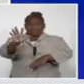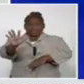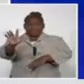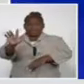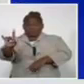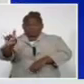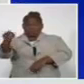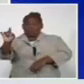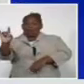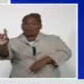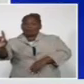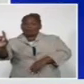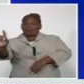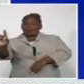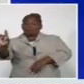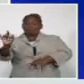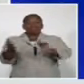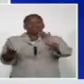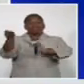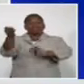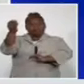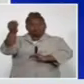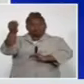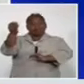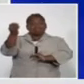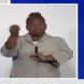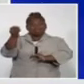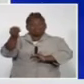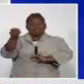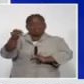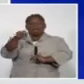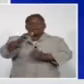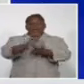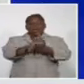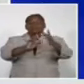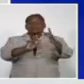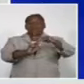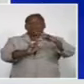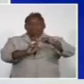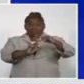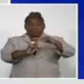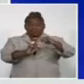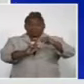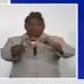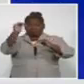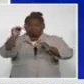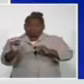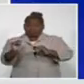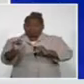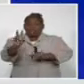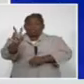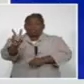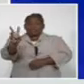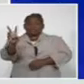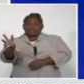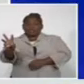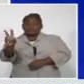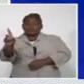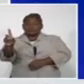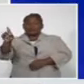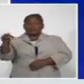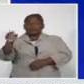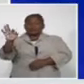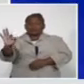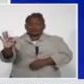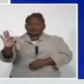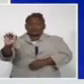359,9, la más alta de Cuba. Matanzas le sigue a continuación, 231,8,